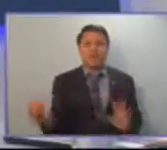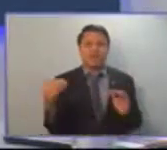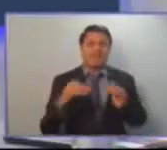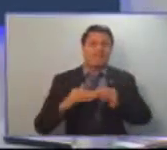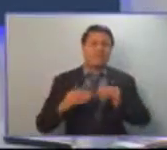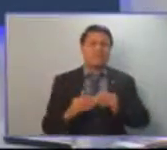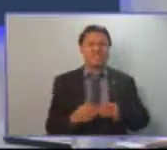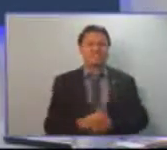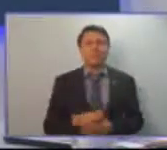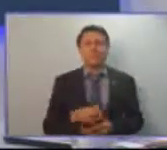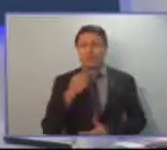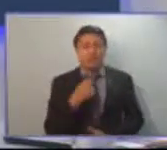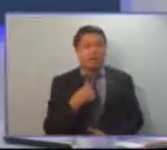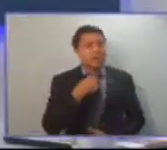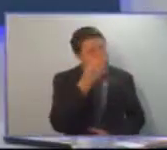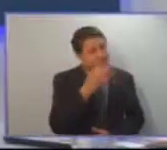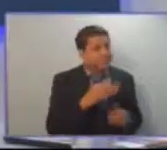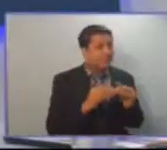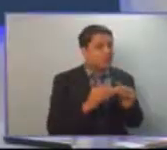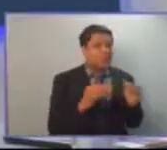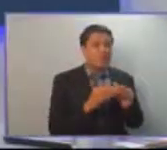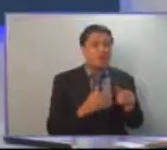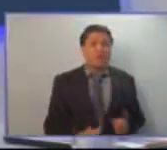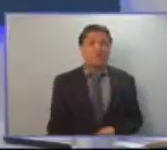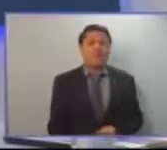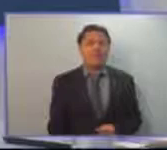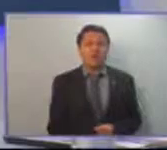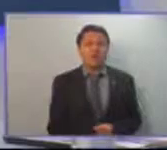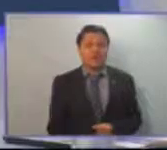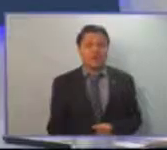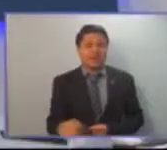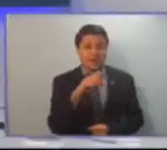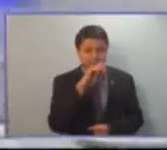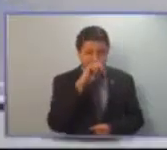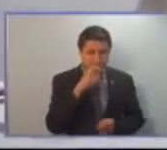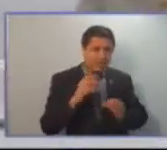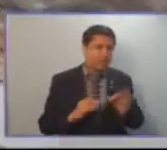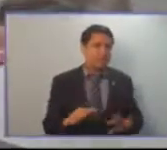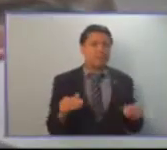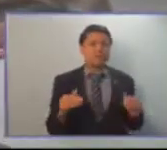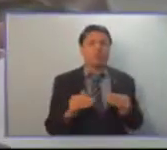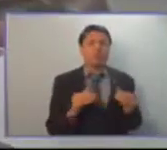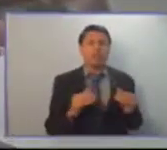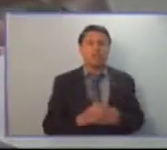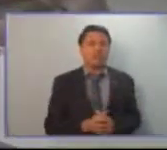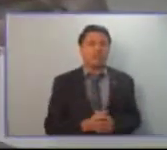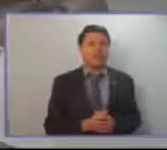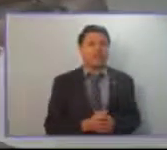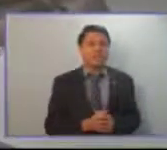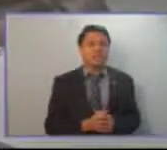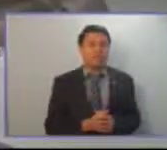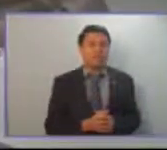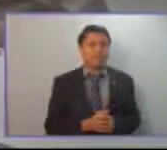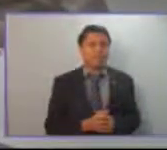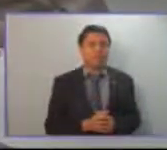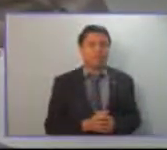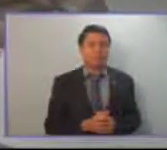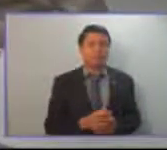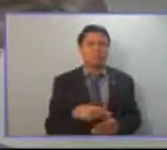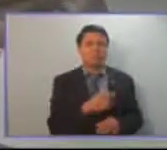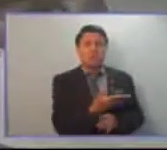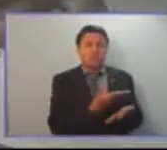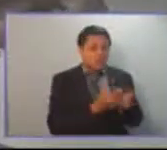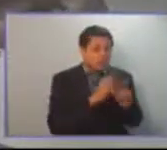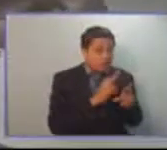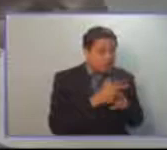pluralistas, que creo que también se observó y hemos experimentado ya en la práctica como criterio de verdad esas